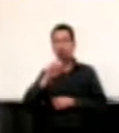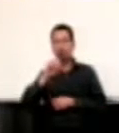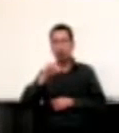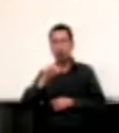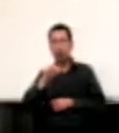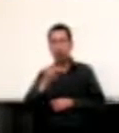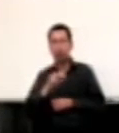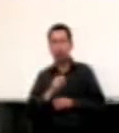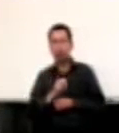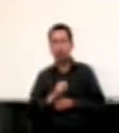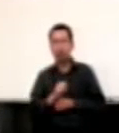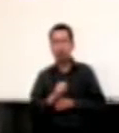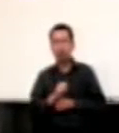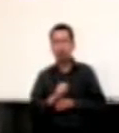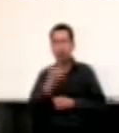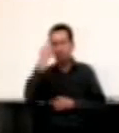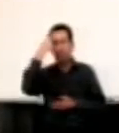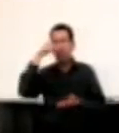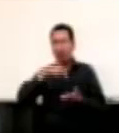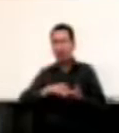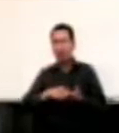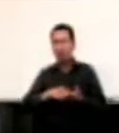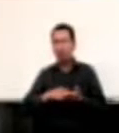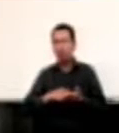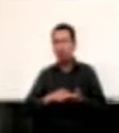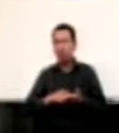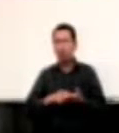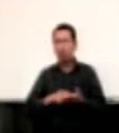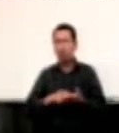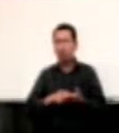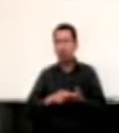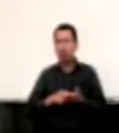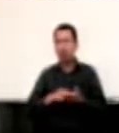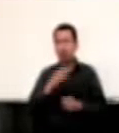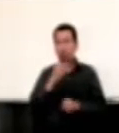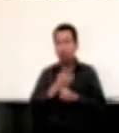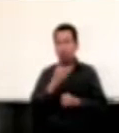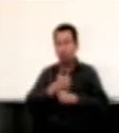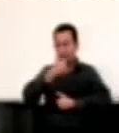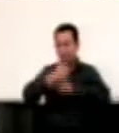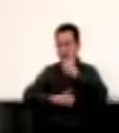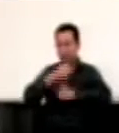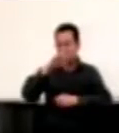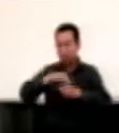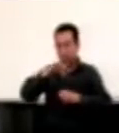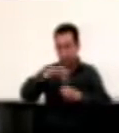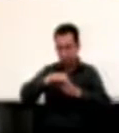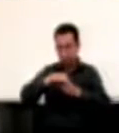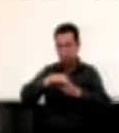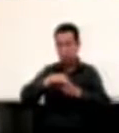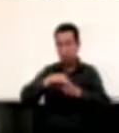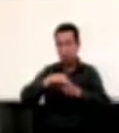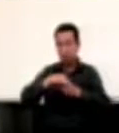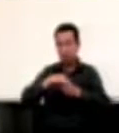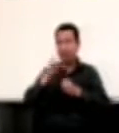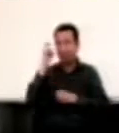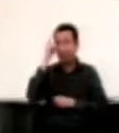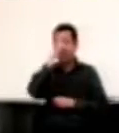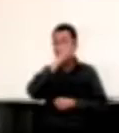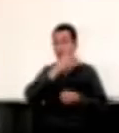que menciona, sí creo que toma, estamos en un momento donde la democracia sí está en